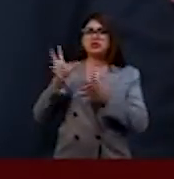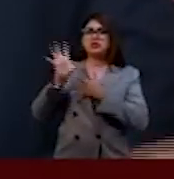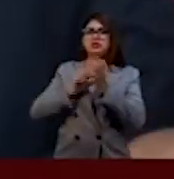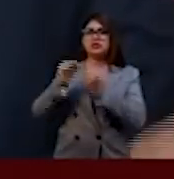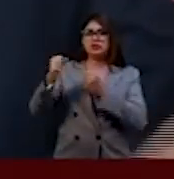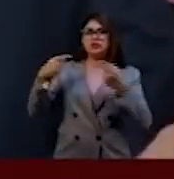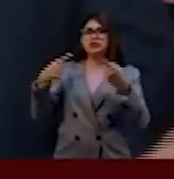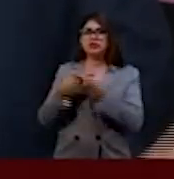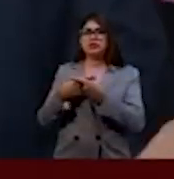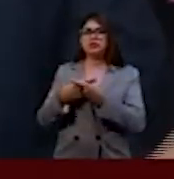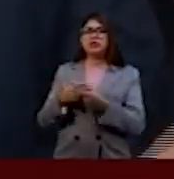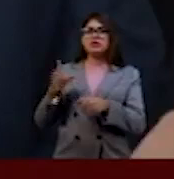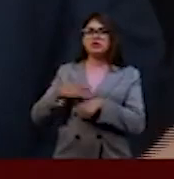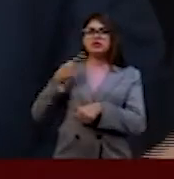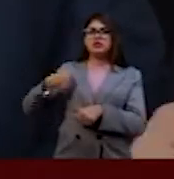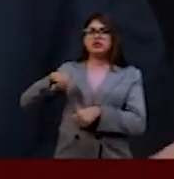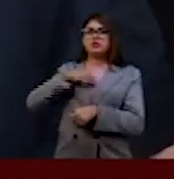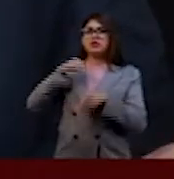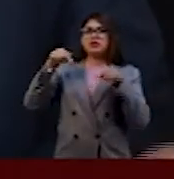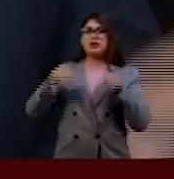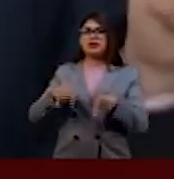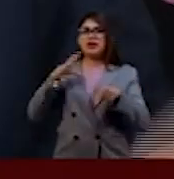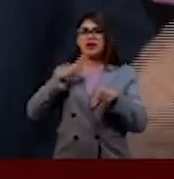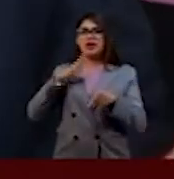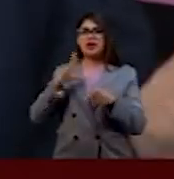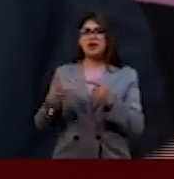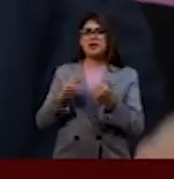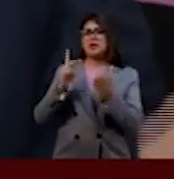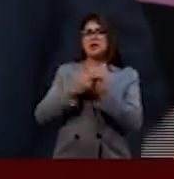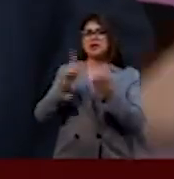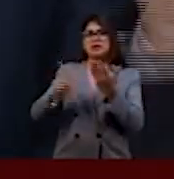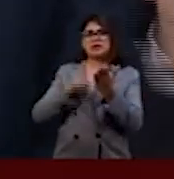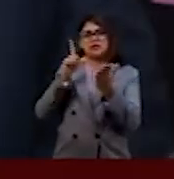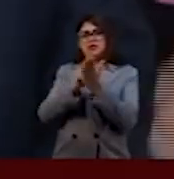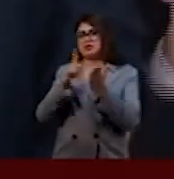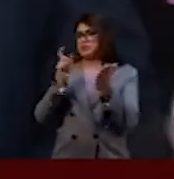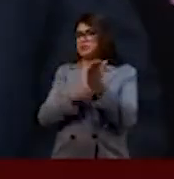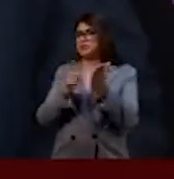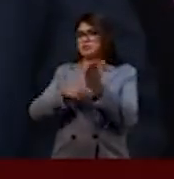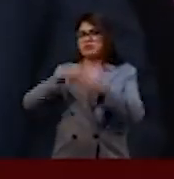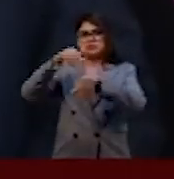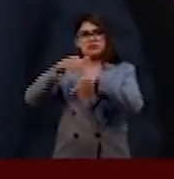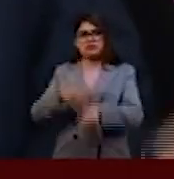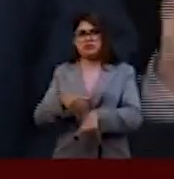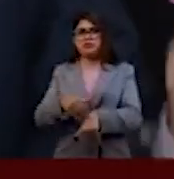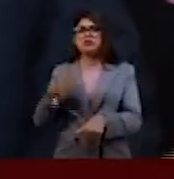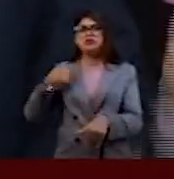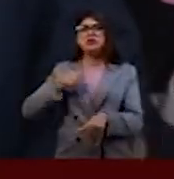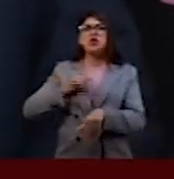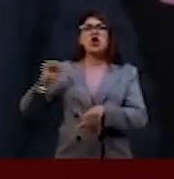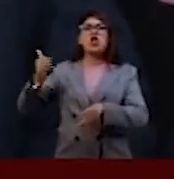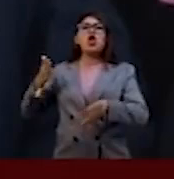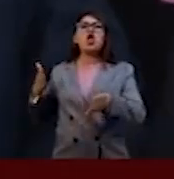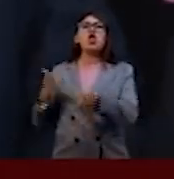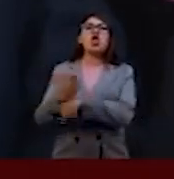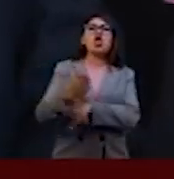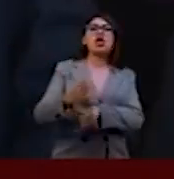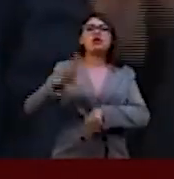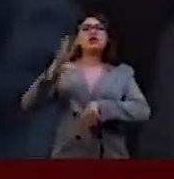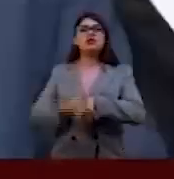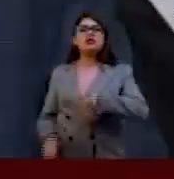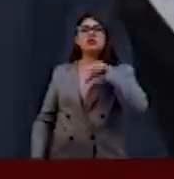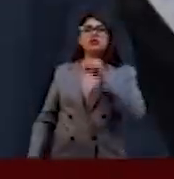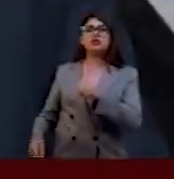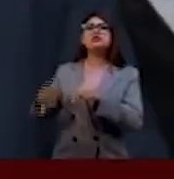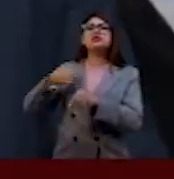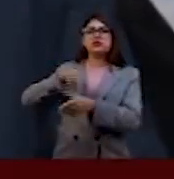inconstitucionalidad, porque vivimos en un estado de derecho y no vamos a permitir atropellos. Por lo pronto, cuenten con nuestro respaldo y nuestro